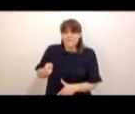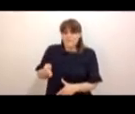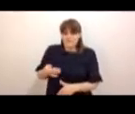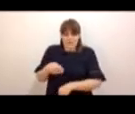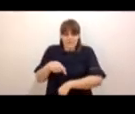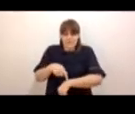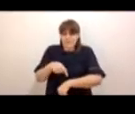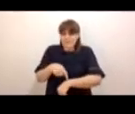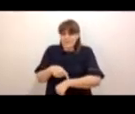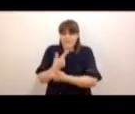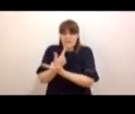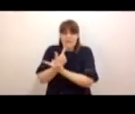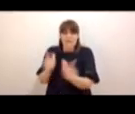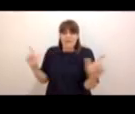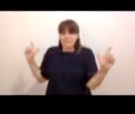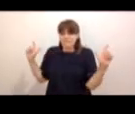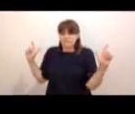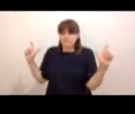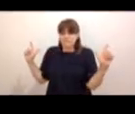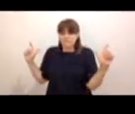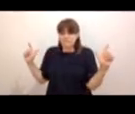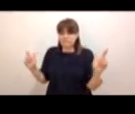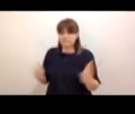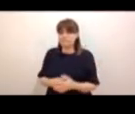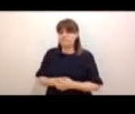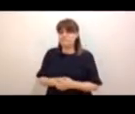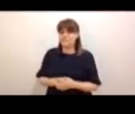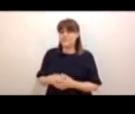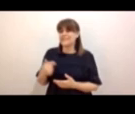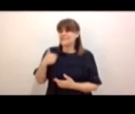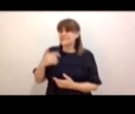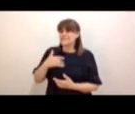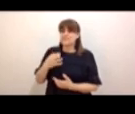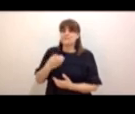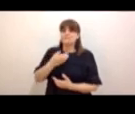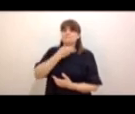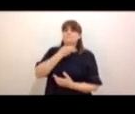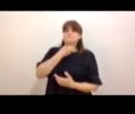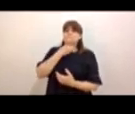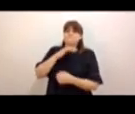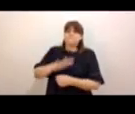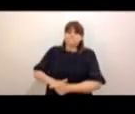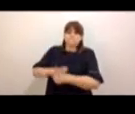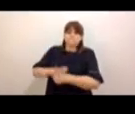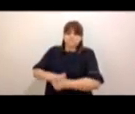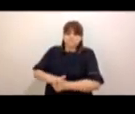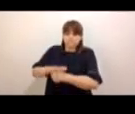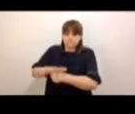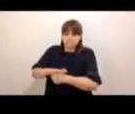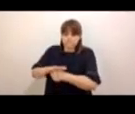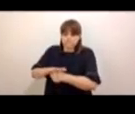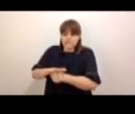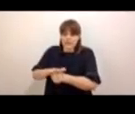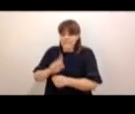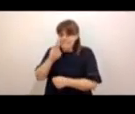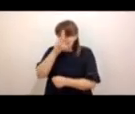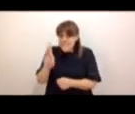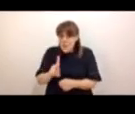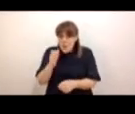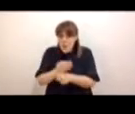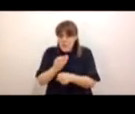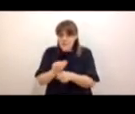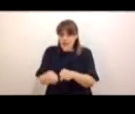tiempo entonces esta es una se sienten sobresaturados con la carga de trabajo a partir del COVID en sus